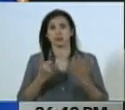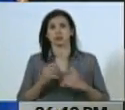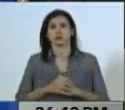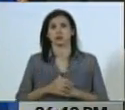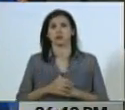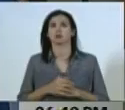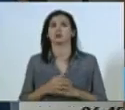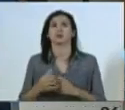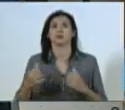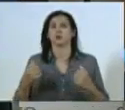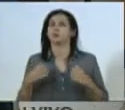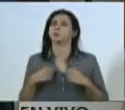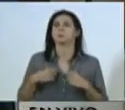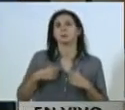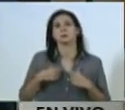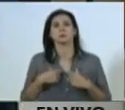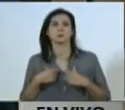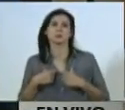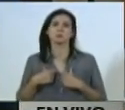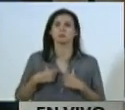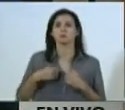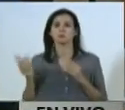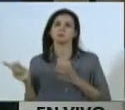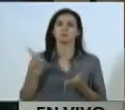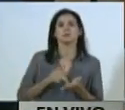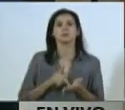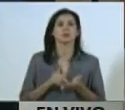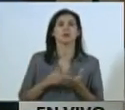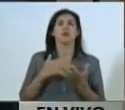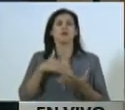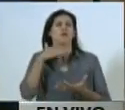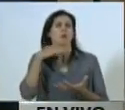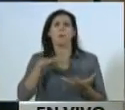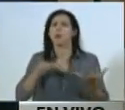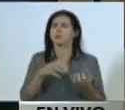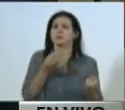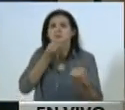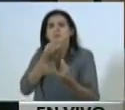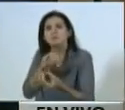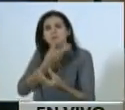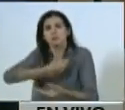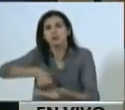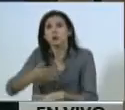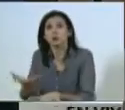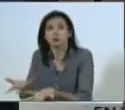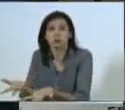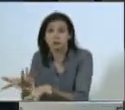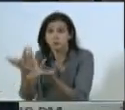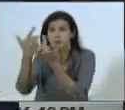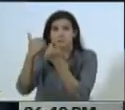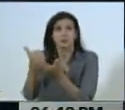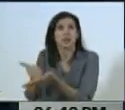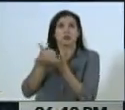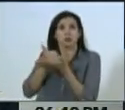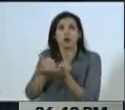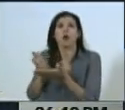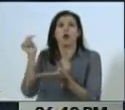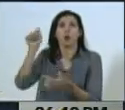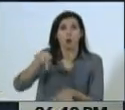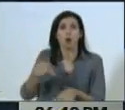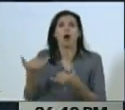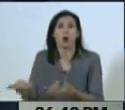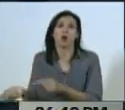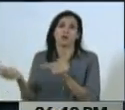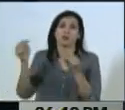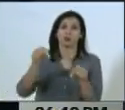mi mochila llena de problemas para presentárselo a mi presidente, para buscar su ayuda. Hoy vengo aquí en este momento